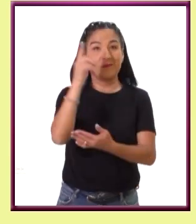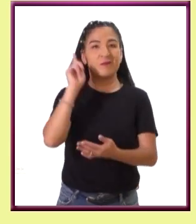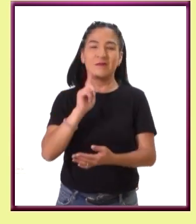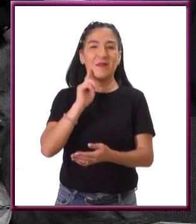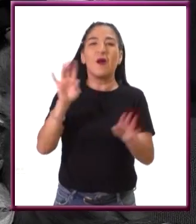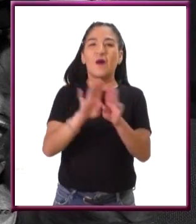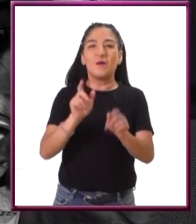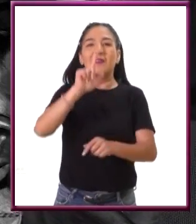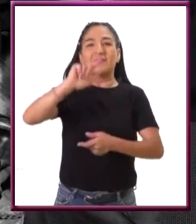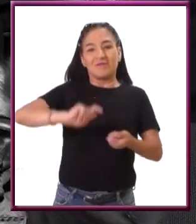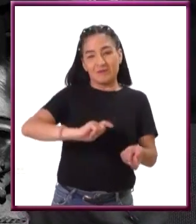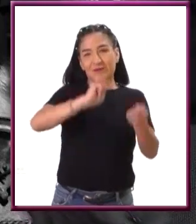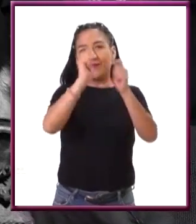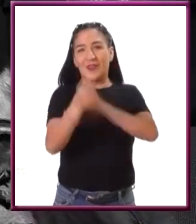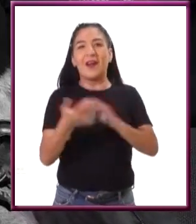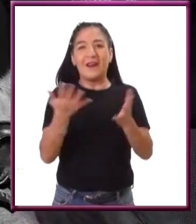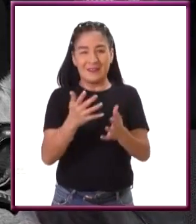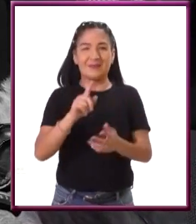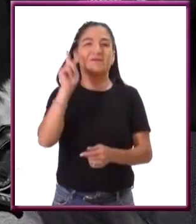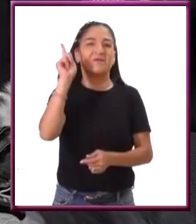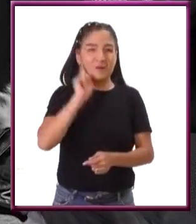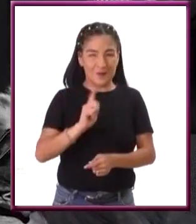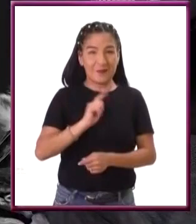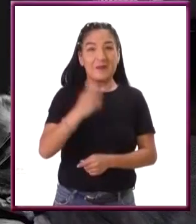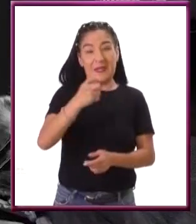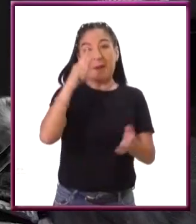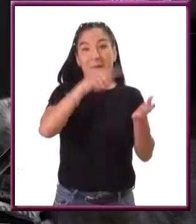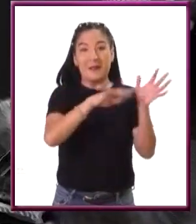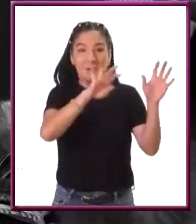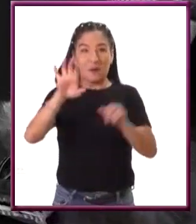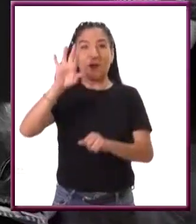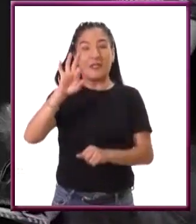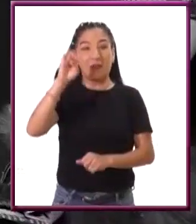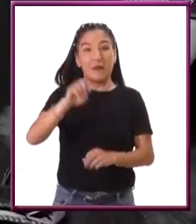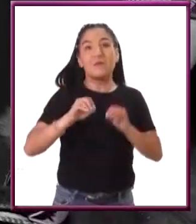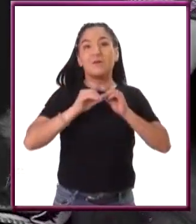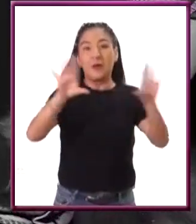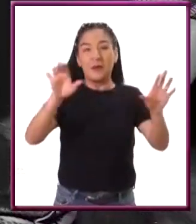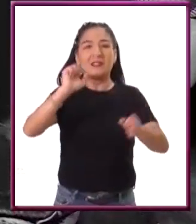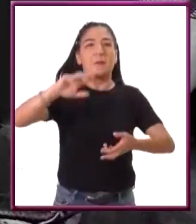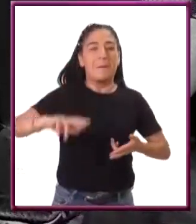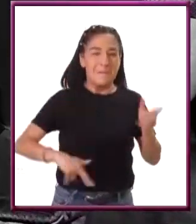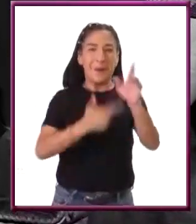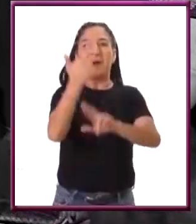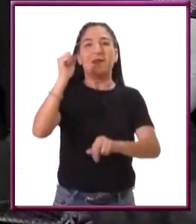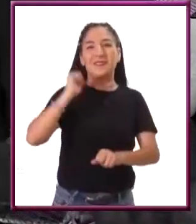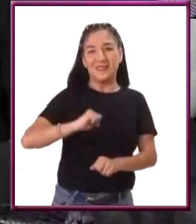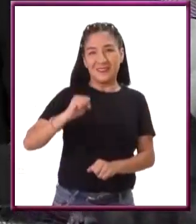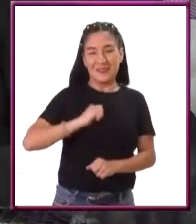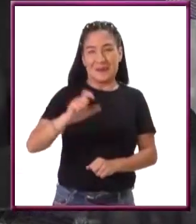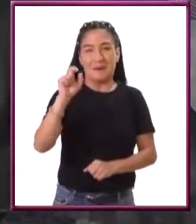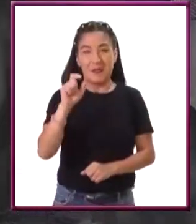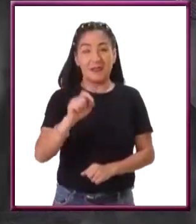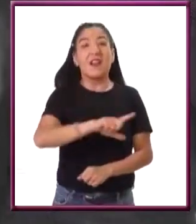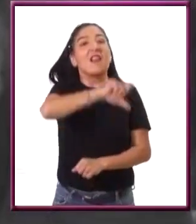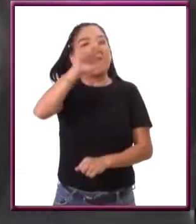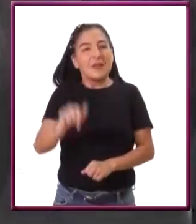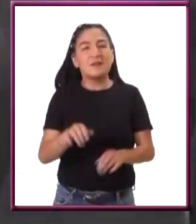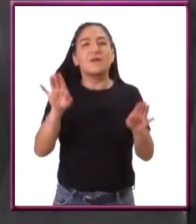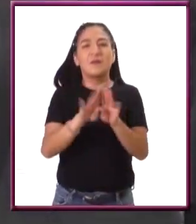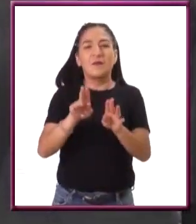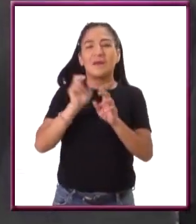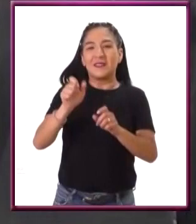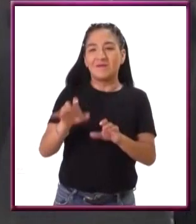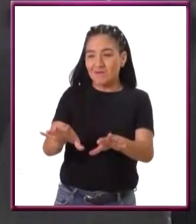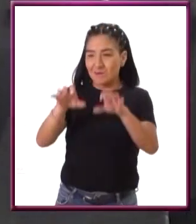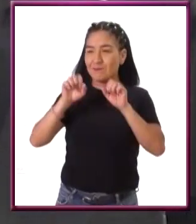serlo. Ese libro, publicado en 1949, revolucionó al siglo XX. Muy pronto